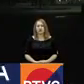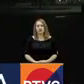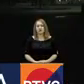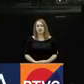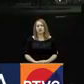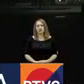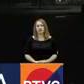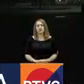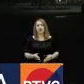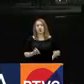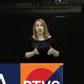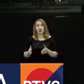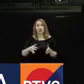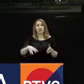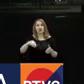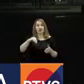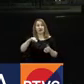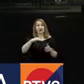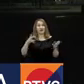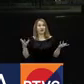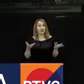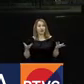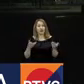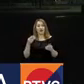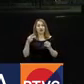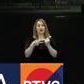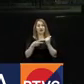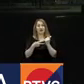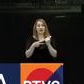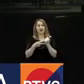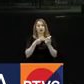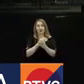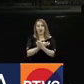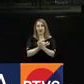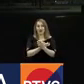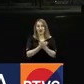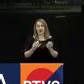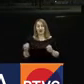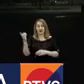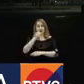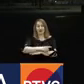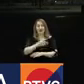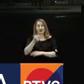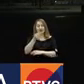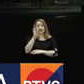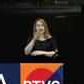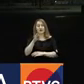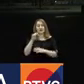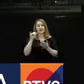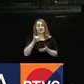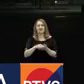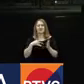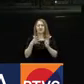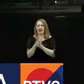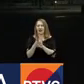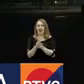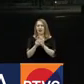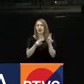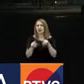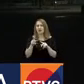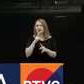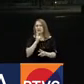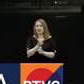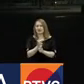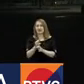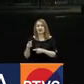la ruta del magdalena nos trajo a la ciudad de neiva en el departamento del huila en el día 14 de esta travesía les contaremos algunas dificultades que tiene